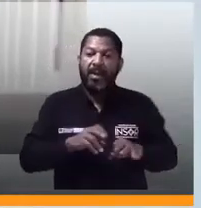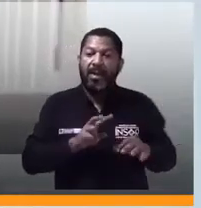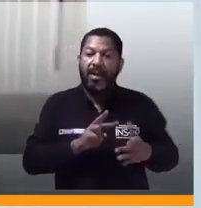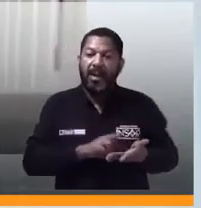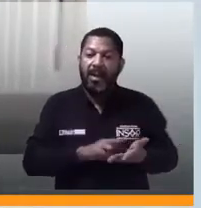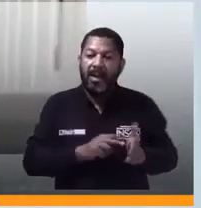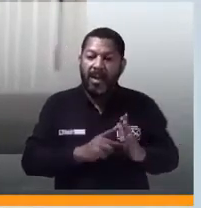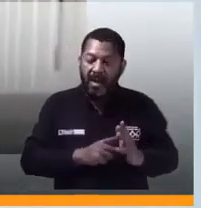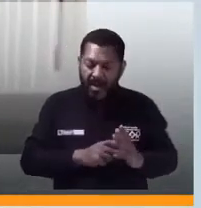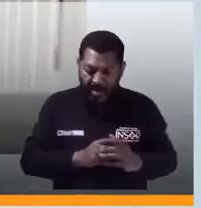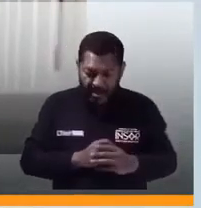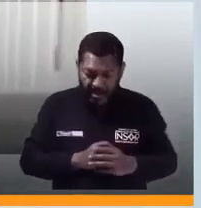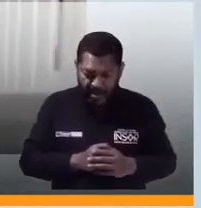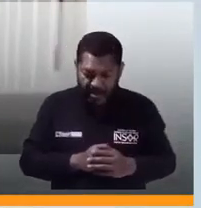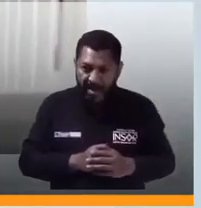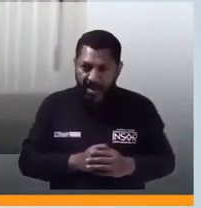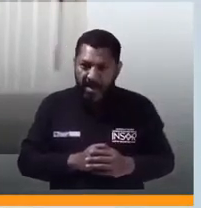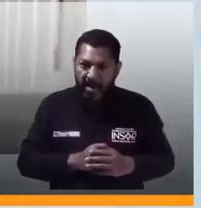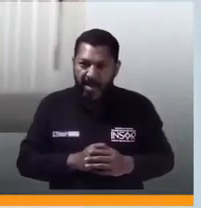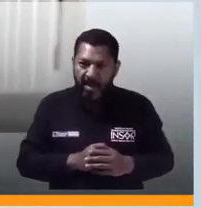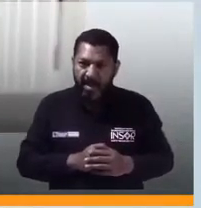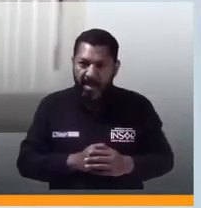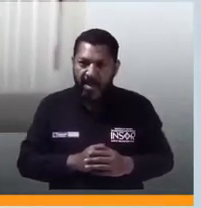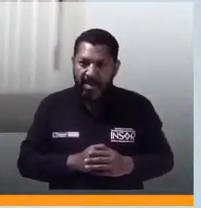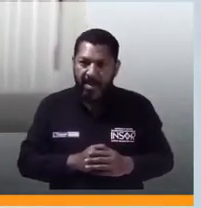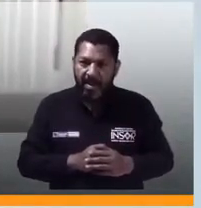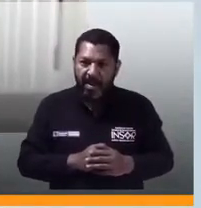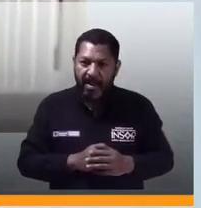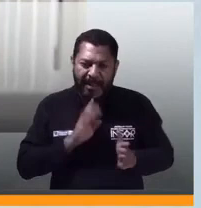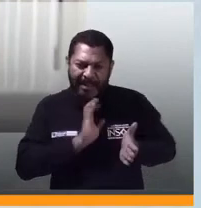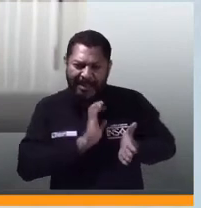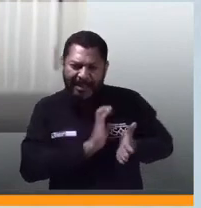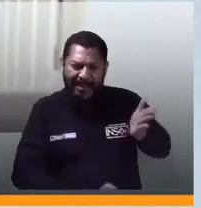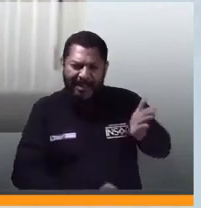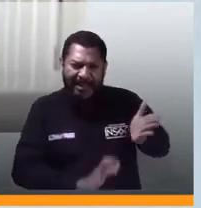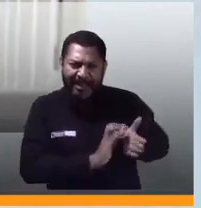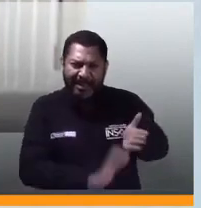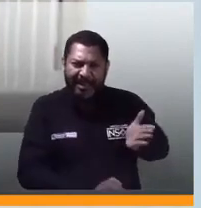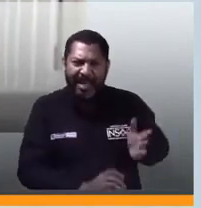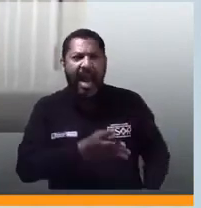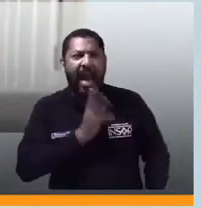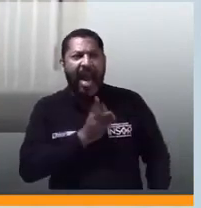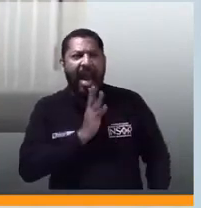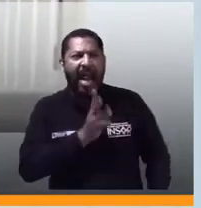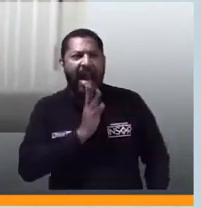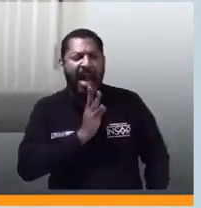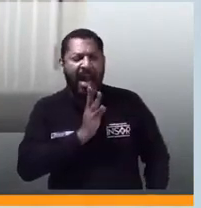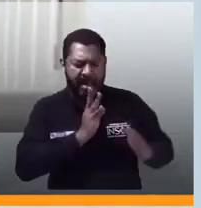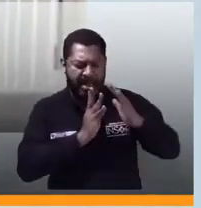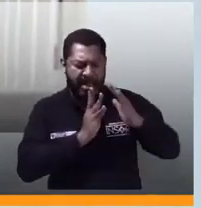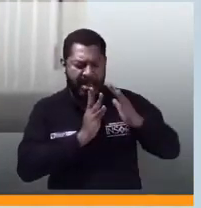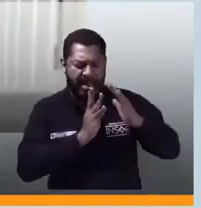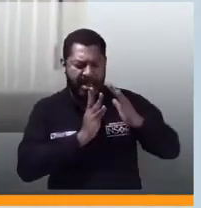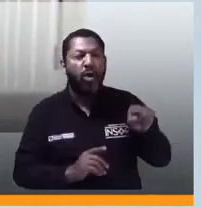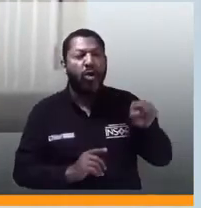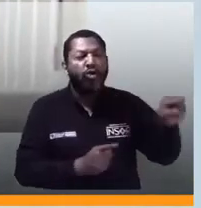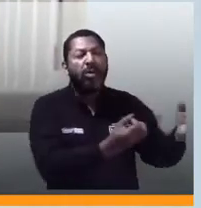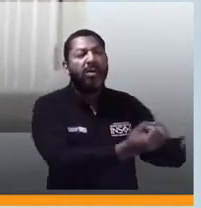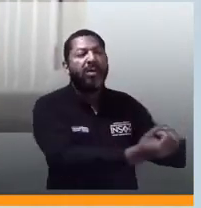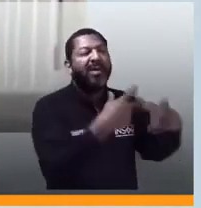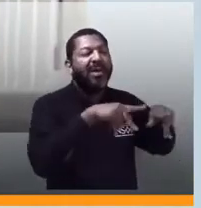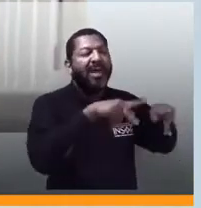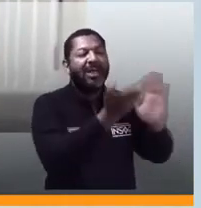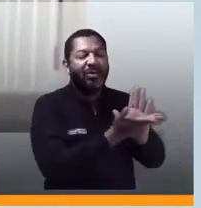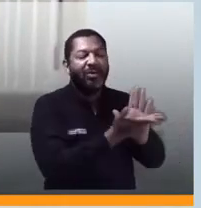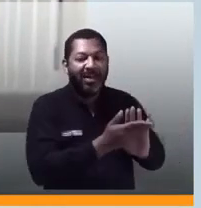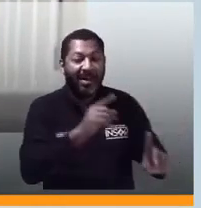menos trabajo oral, o sea, menos hablar menos y que nuestros estudiantes actúen más. Es decir,